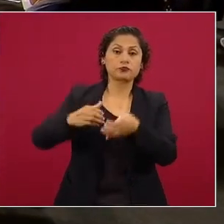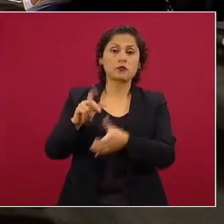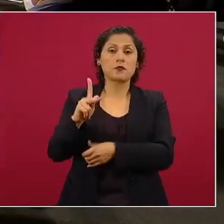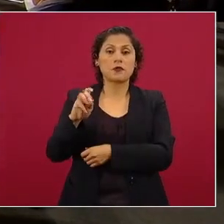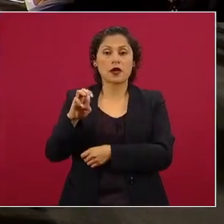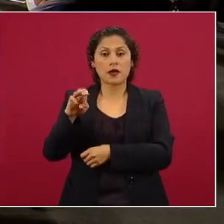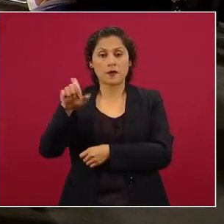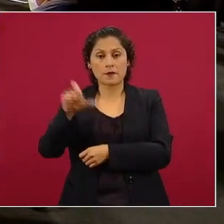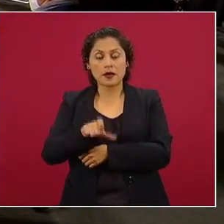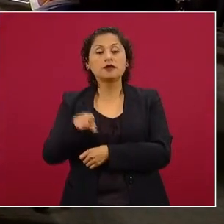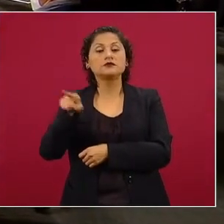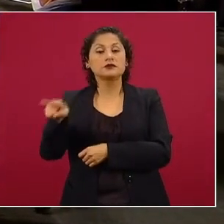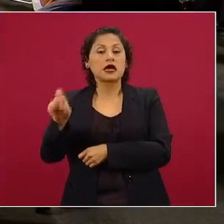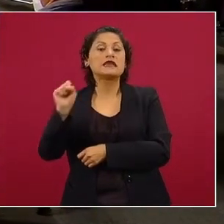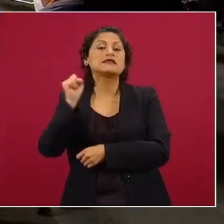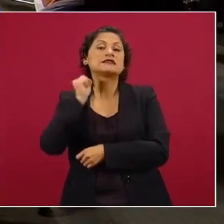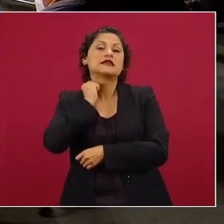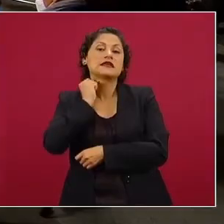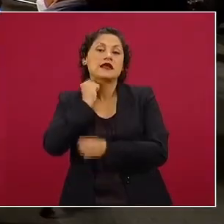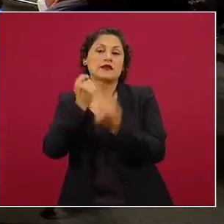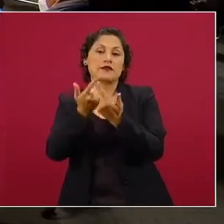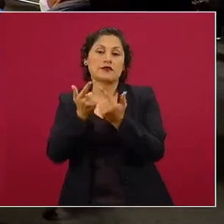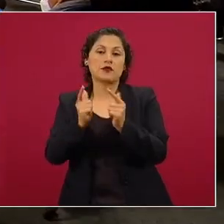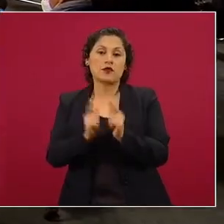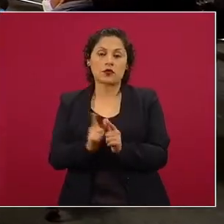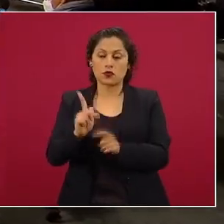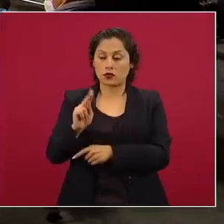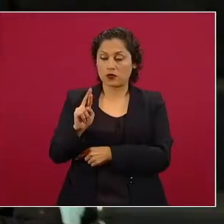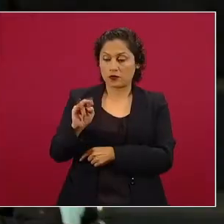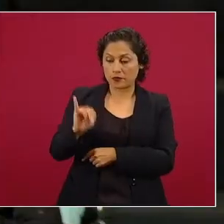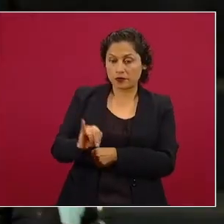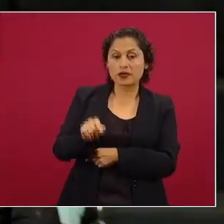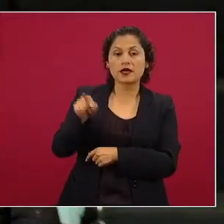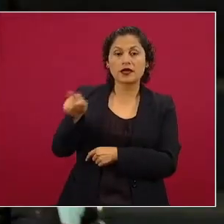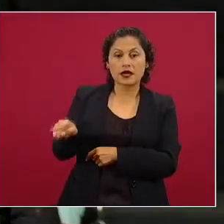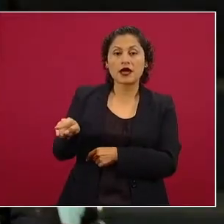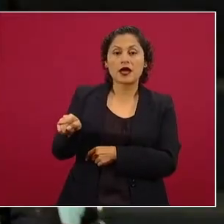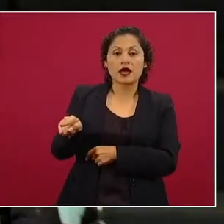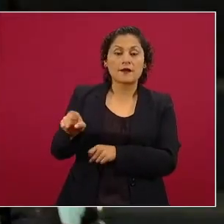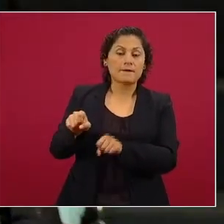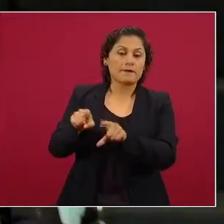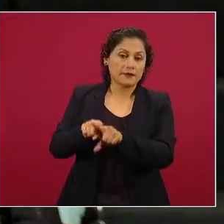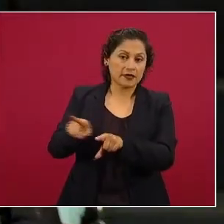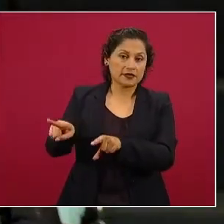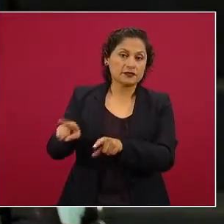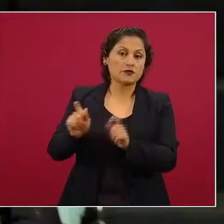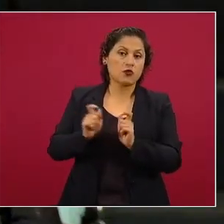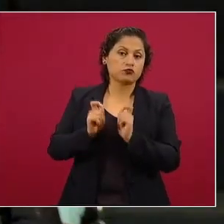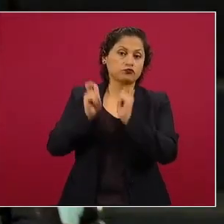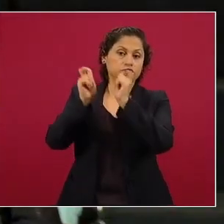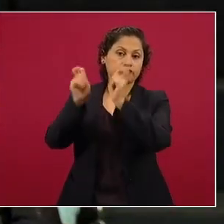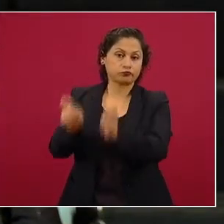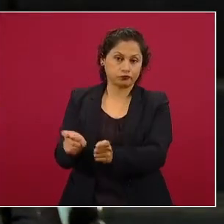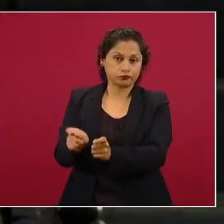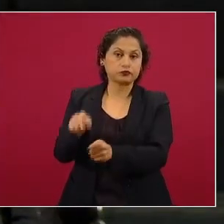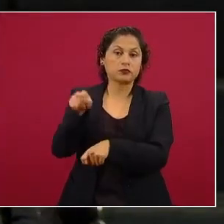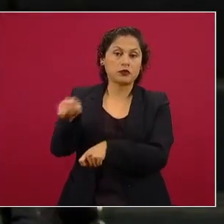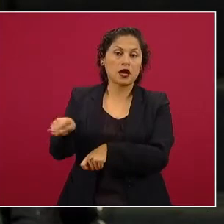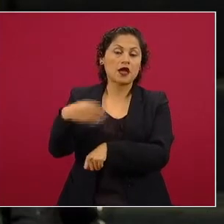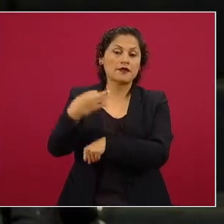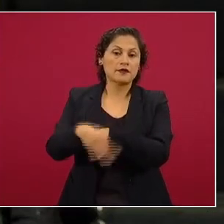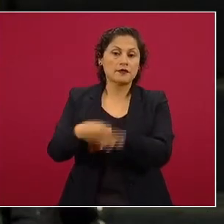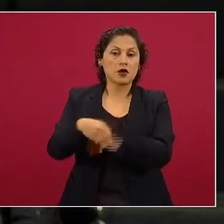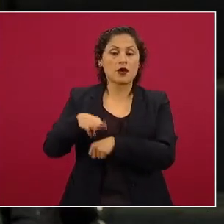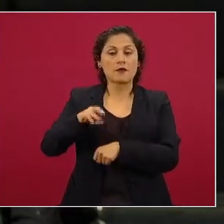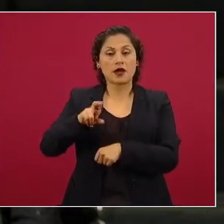priista, dimitió de su cargo en la Secretaría General del sindicato. En su lugar quedó de manera interina